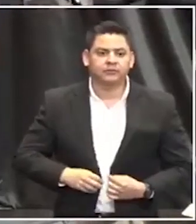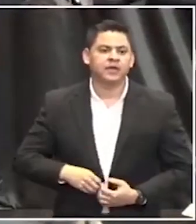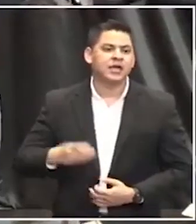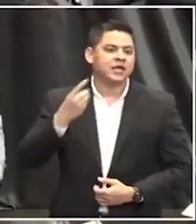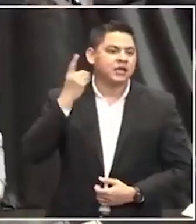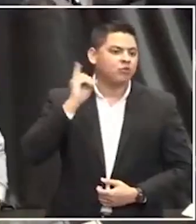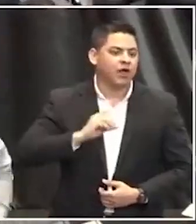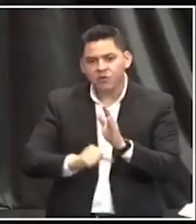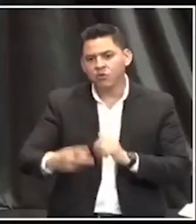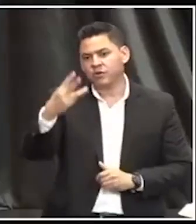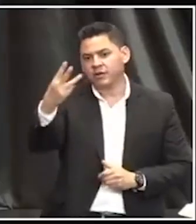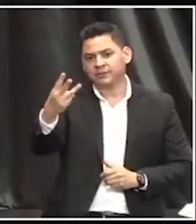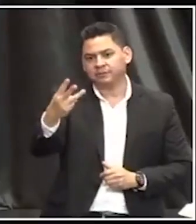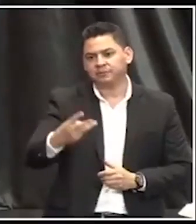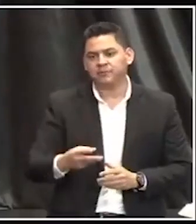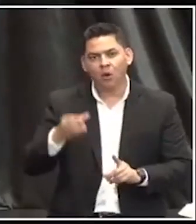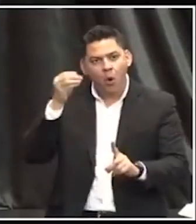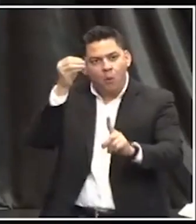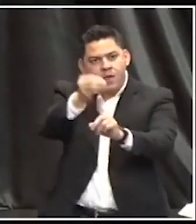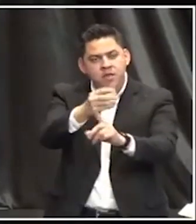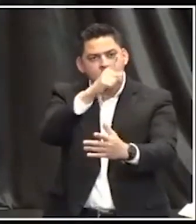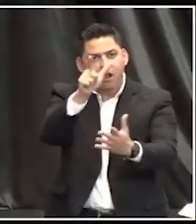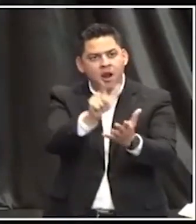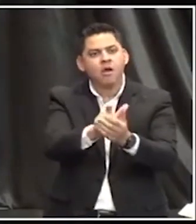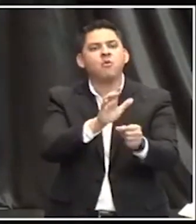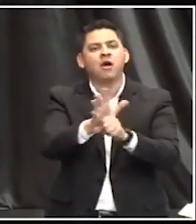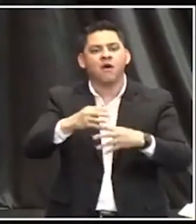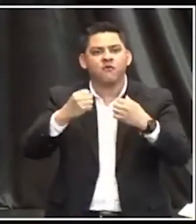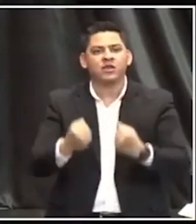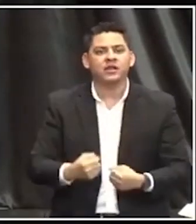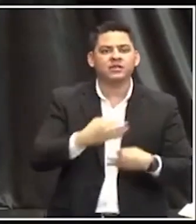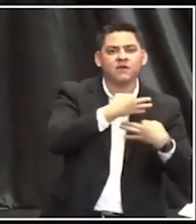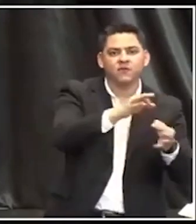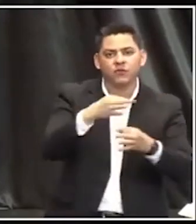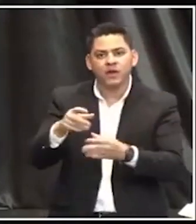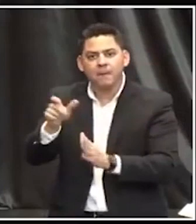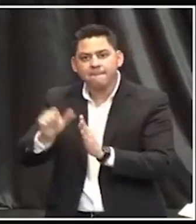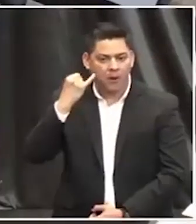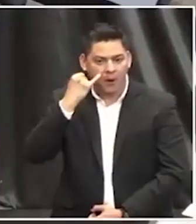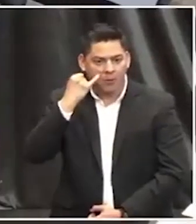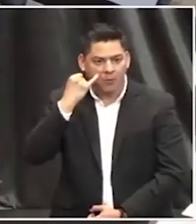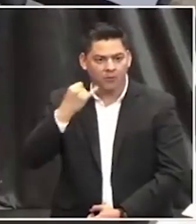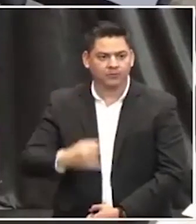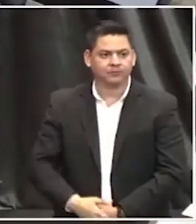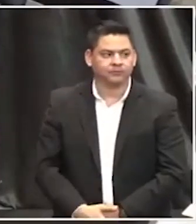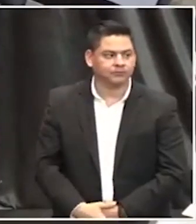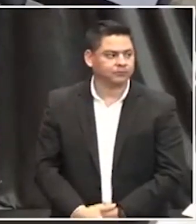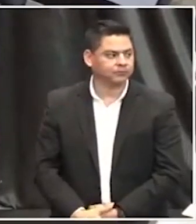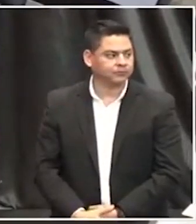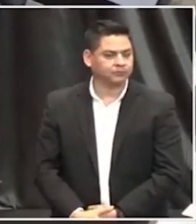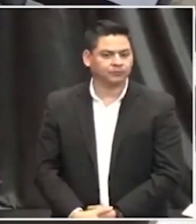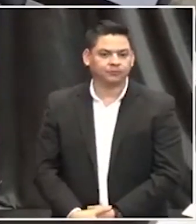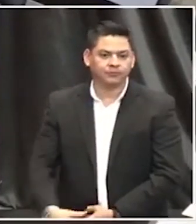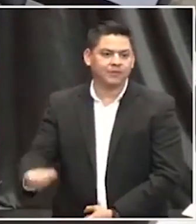la secretaría de salud del Gobierno Federal como el instituto de seguridad y servicios sociales de los trabajadores del Estado han realizado